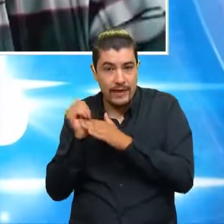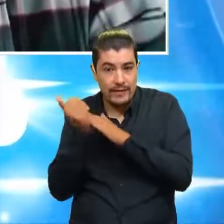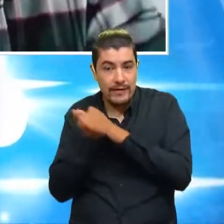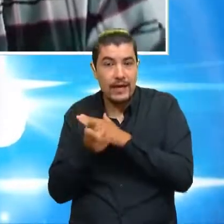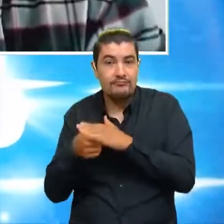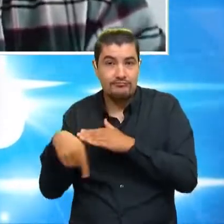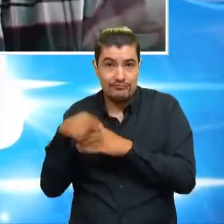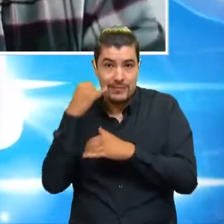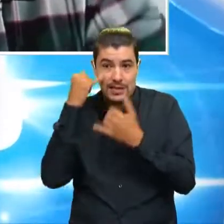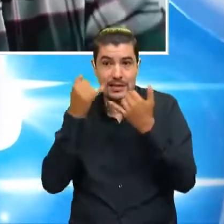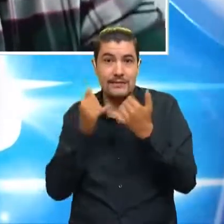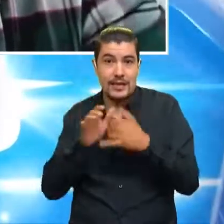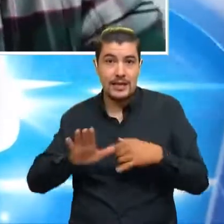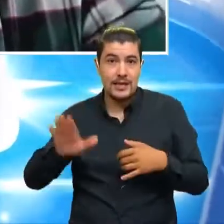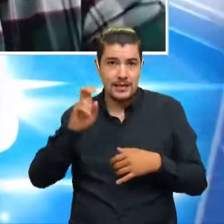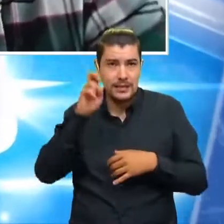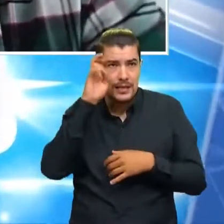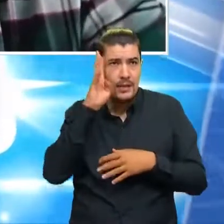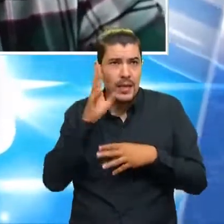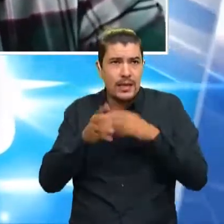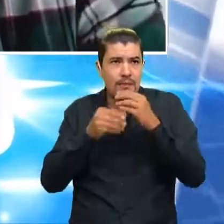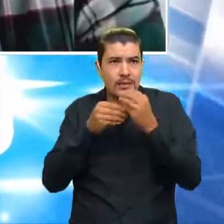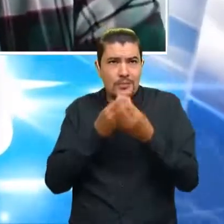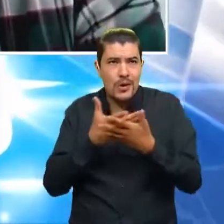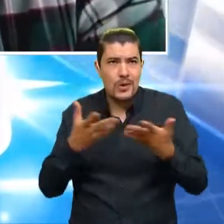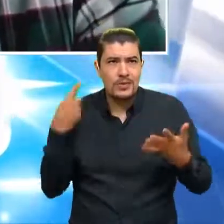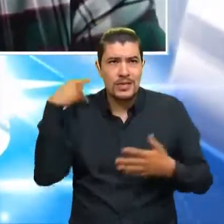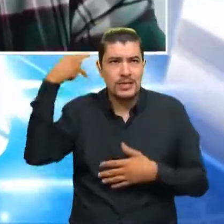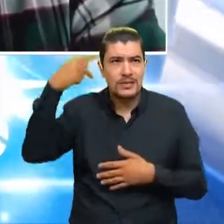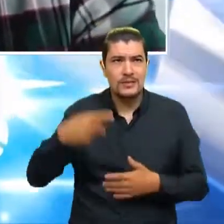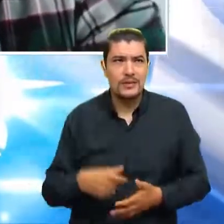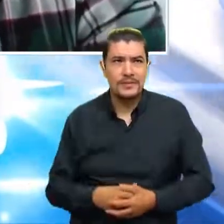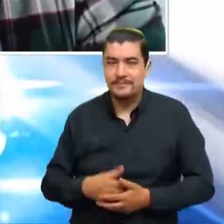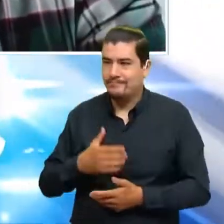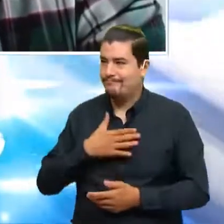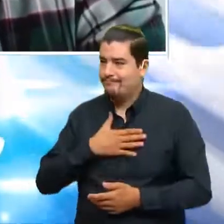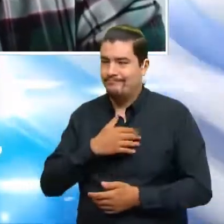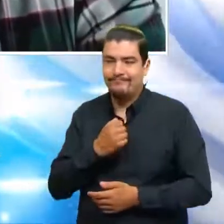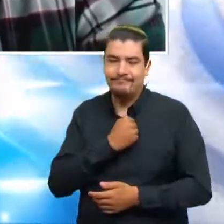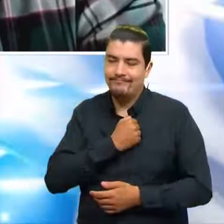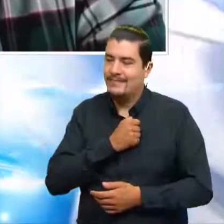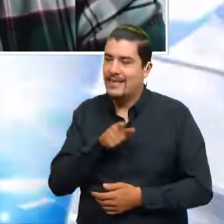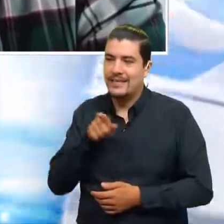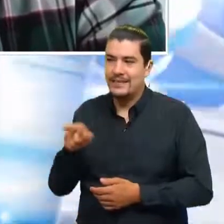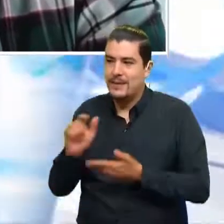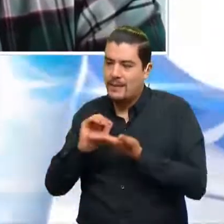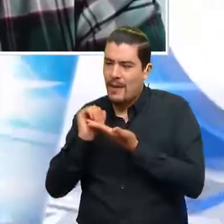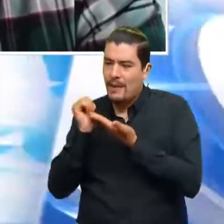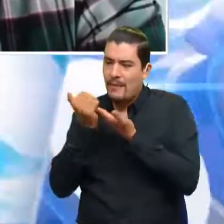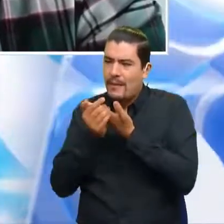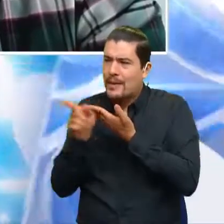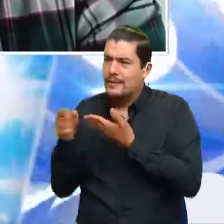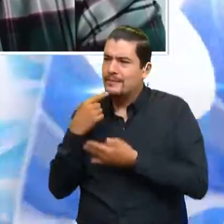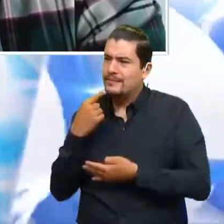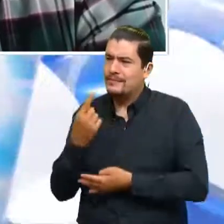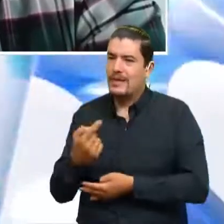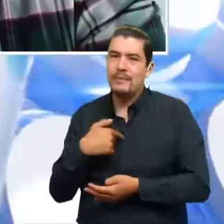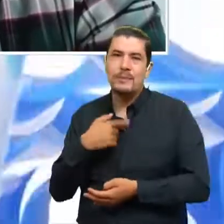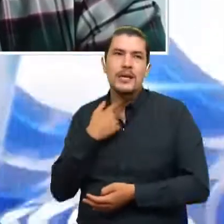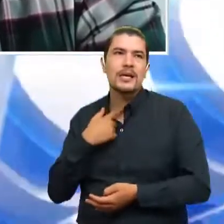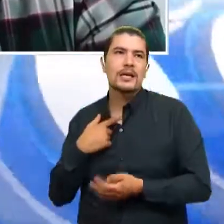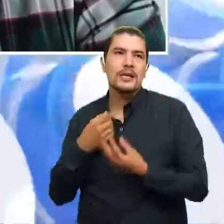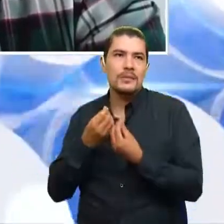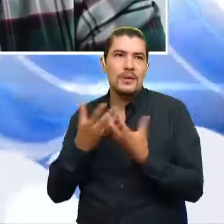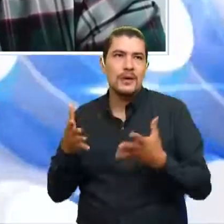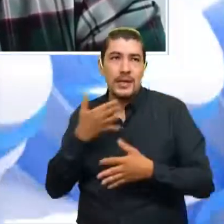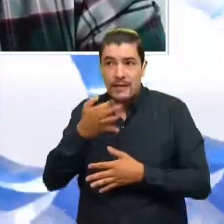mucho. Y así como eso, hay muchas otras historias. Aquí hay una fanática del pastel de garbanzo, es que lo escuché que lo dijiste y me encanta, de